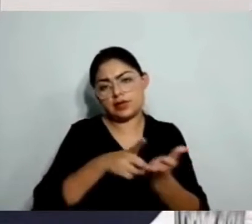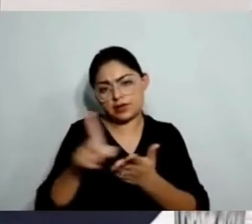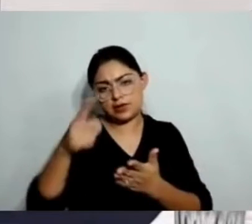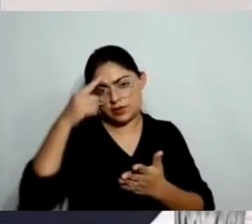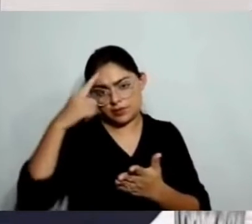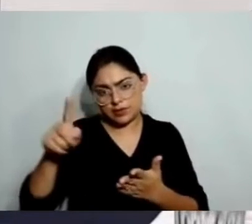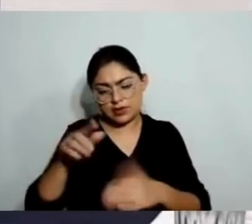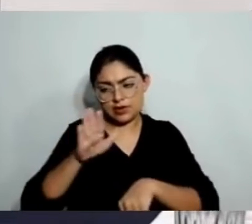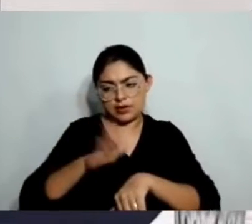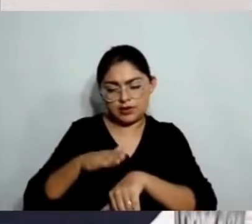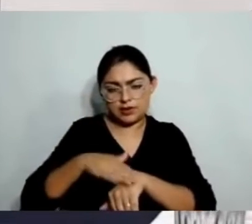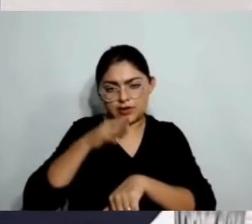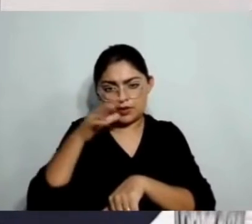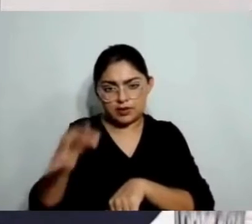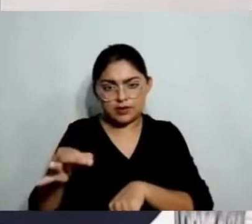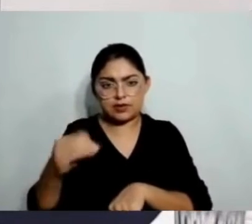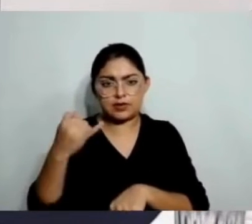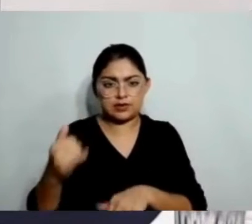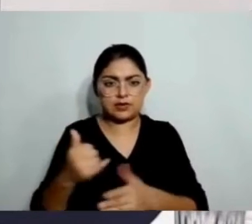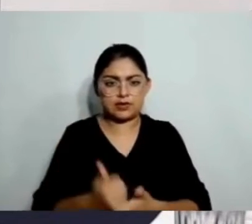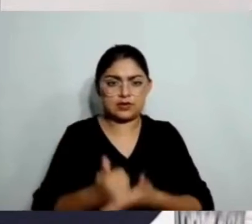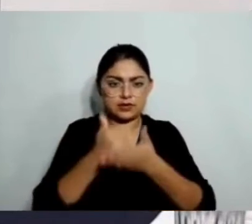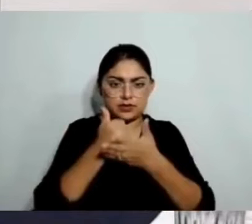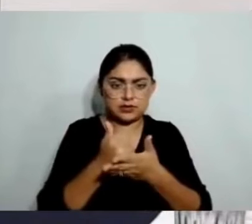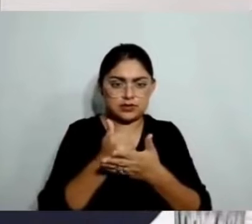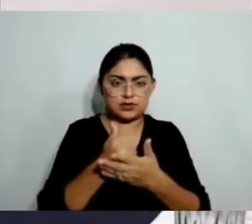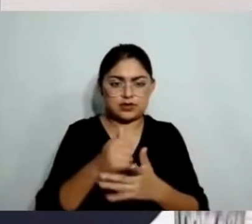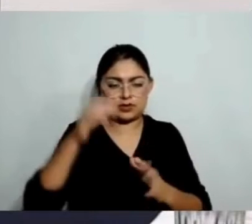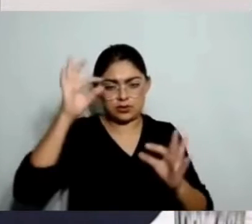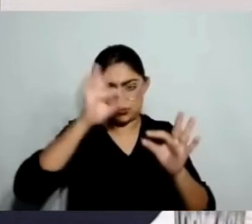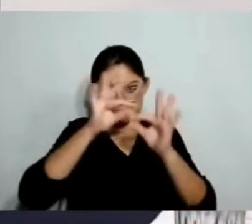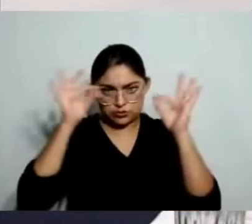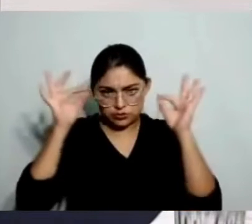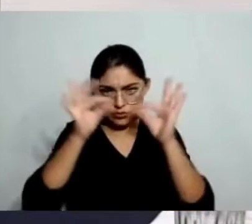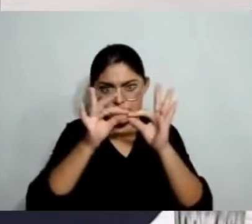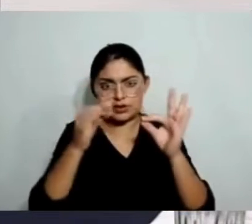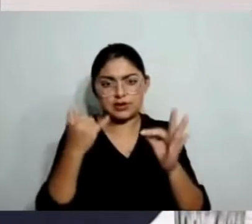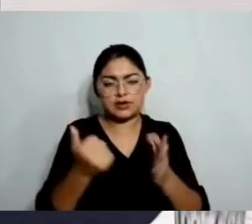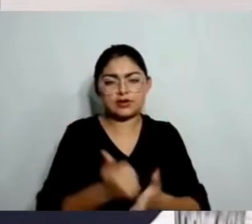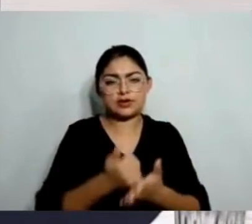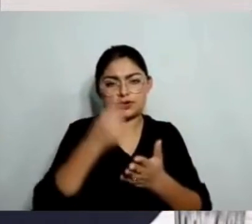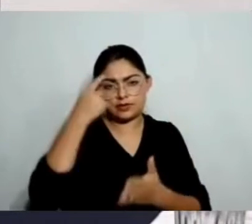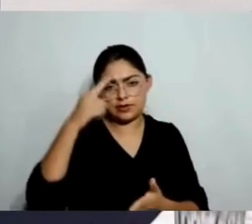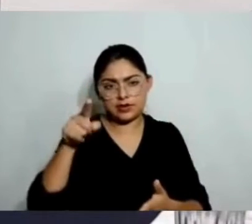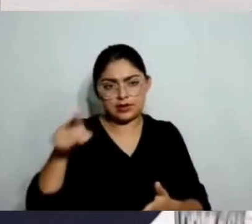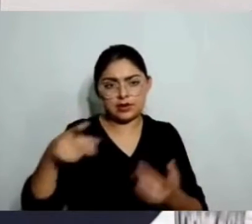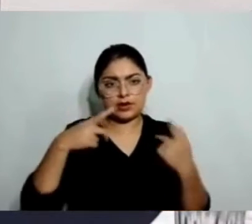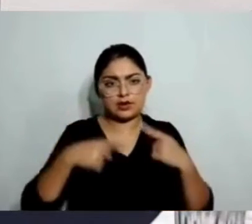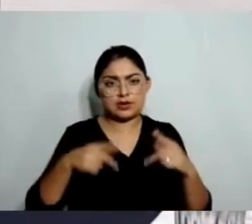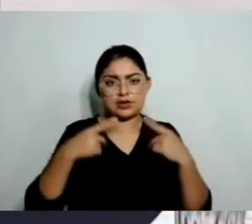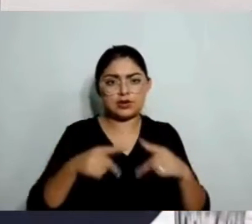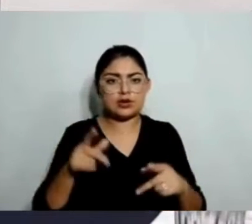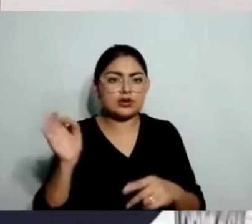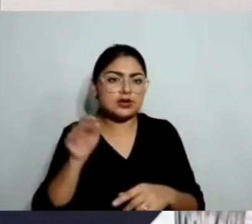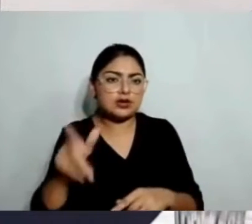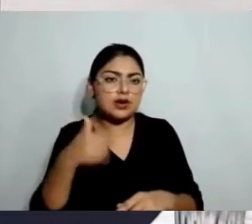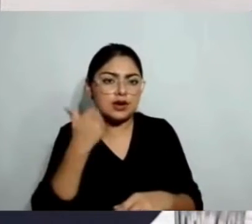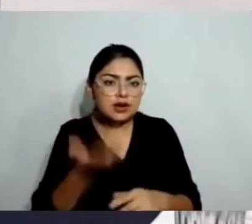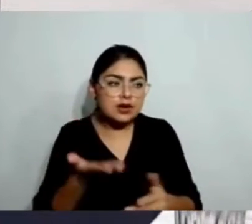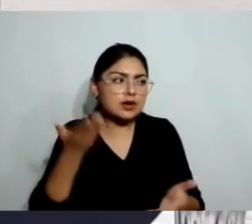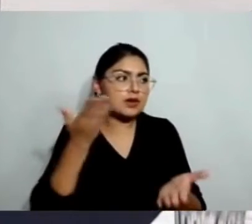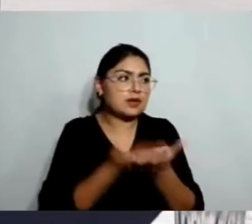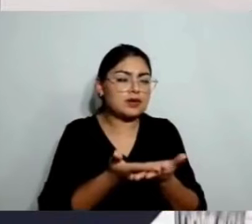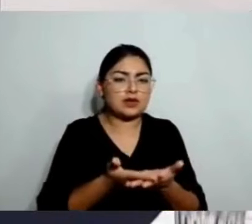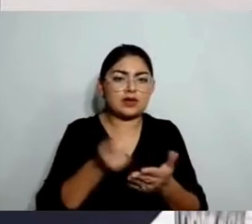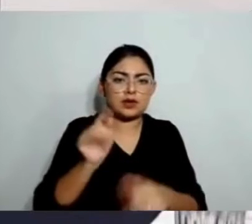consular y las excepciones que esto Podría tener cuando la persona más bien lo que busc sea protección de otro estado en cuanto a la